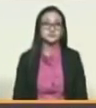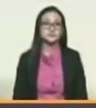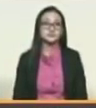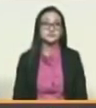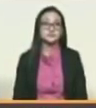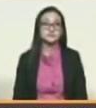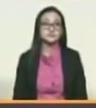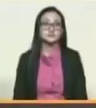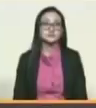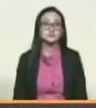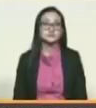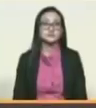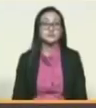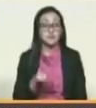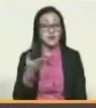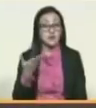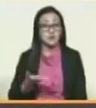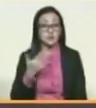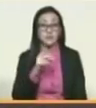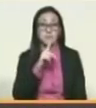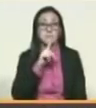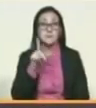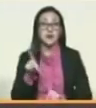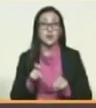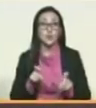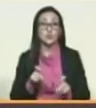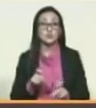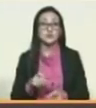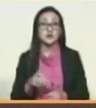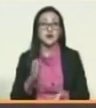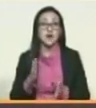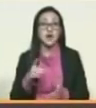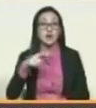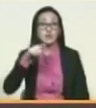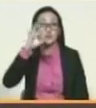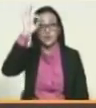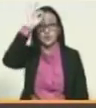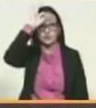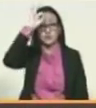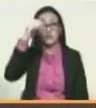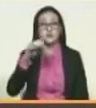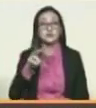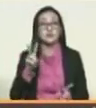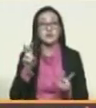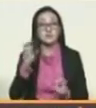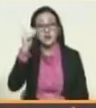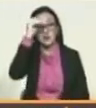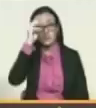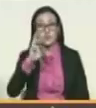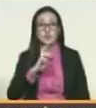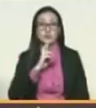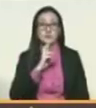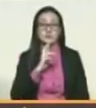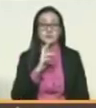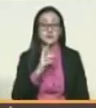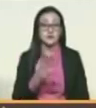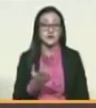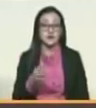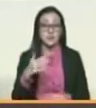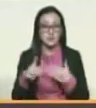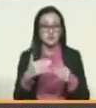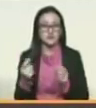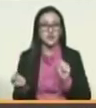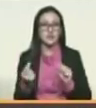Sobre tu pregunta, muy importante, porque quizás hay algo que no se sabe también del diálogo. La historia irá revelando detalles sobre el